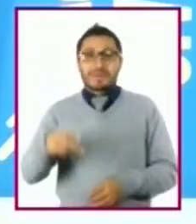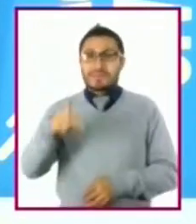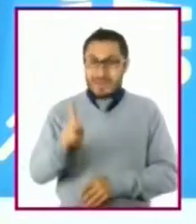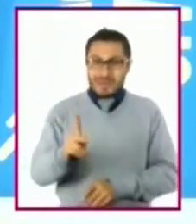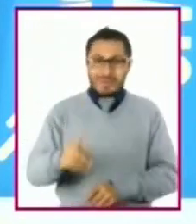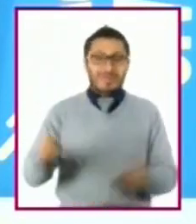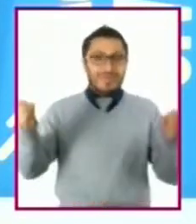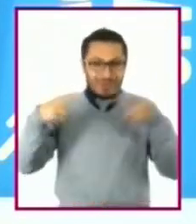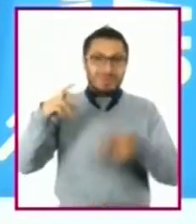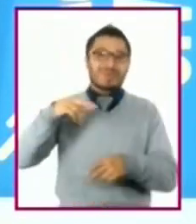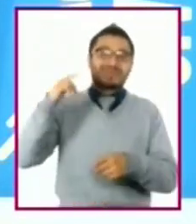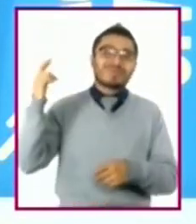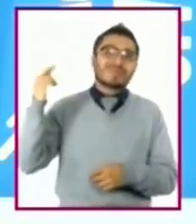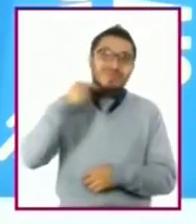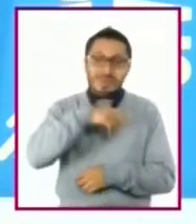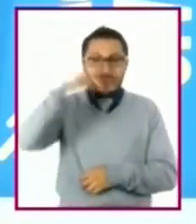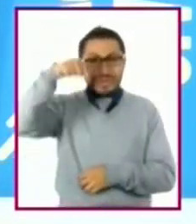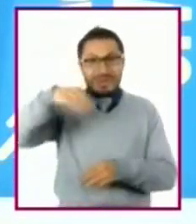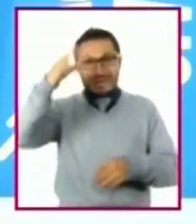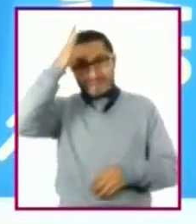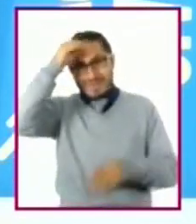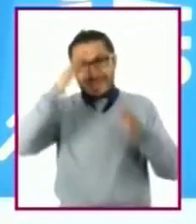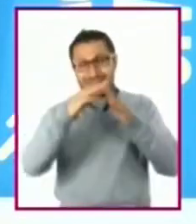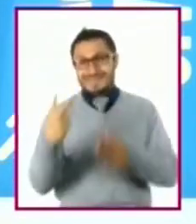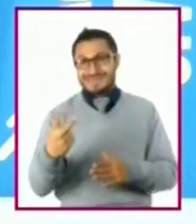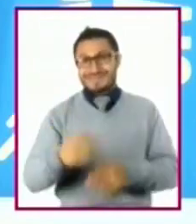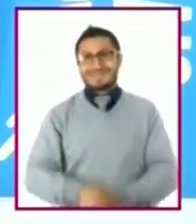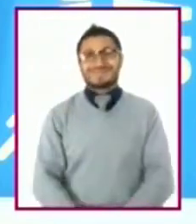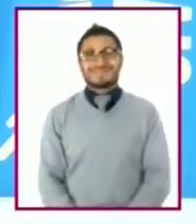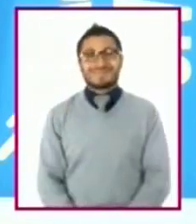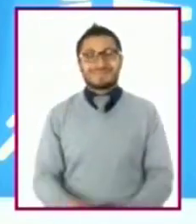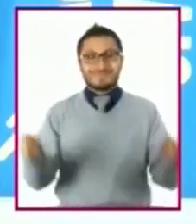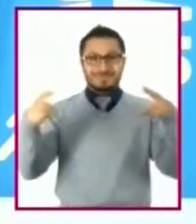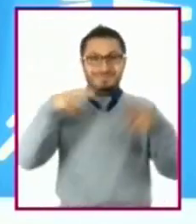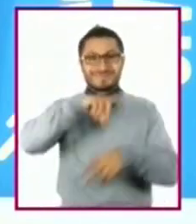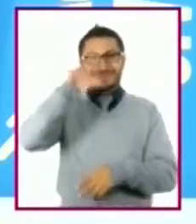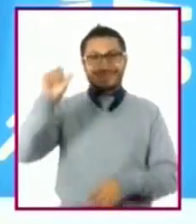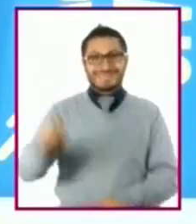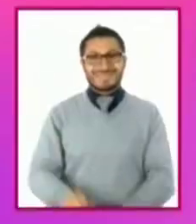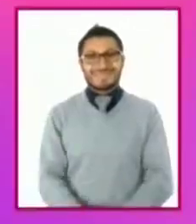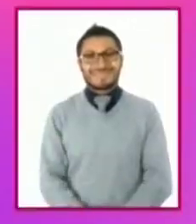que nos vemos pronto aquí en Aprende en Casa 2. Hasta la próxima.